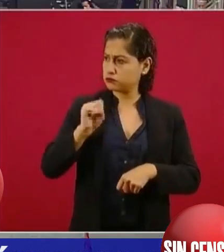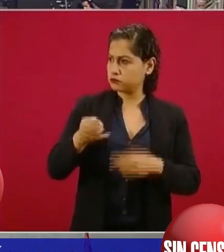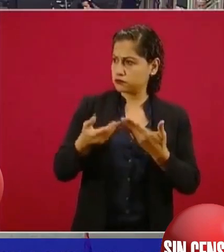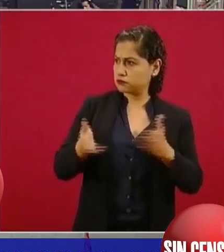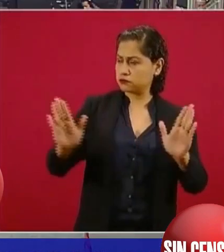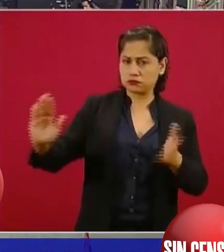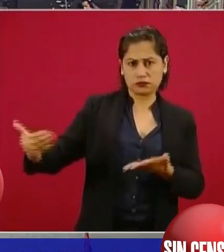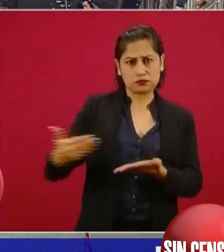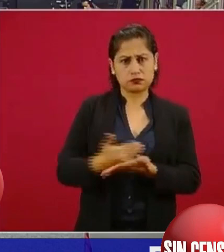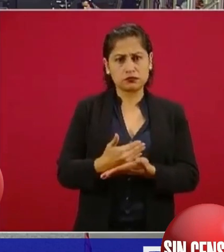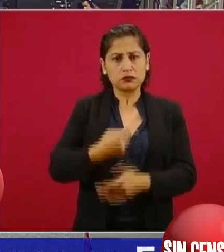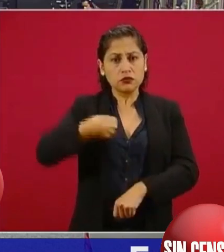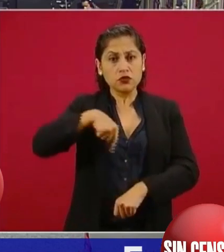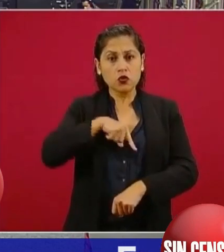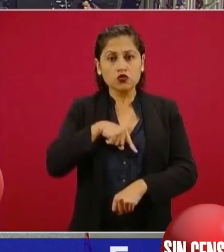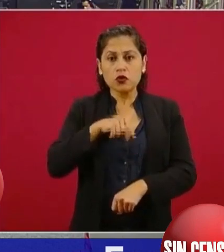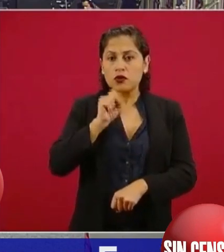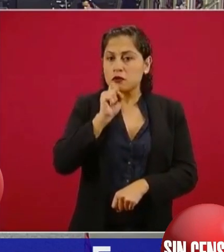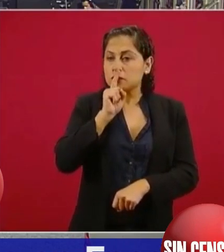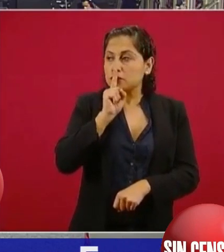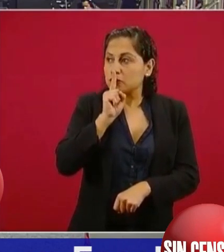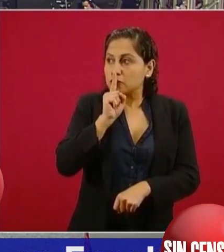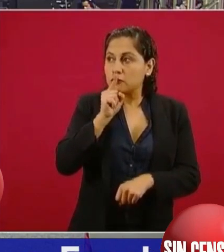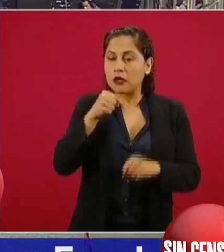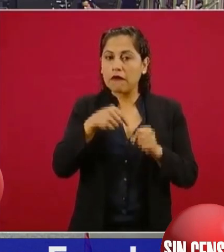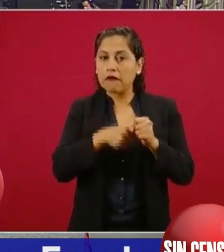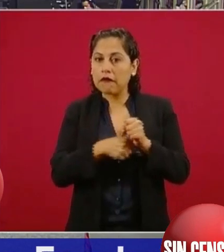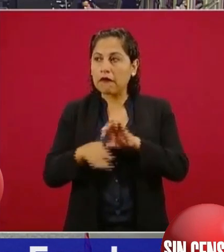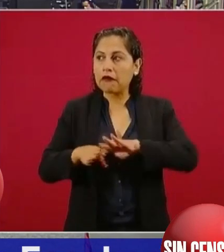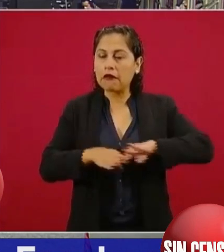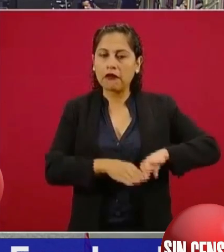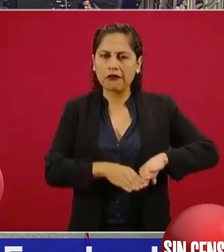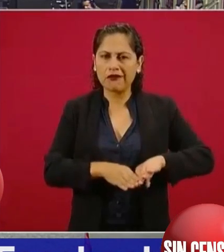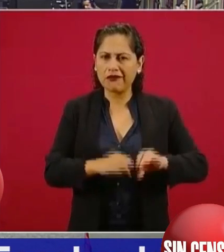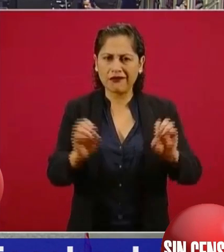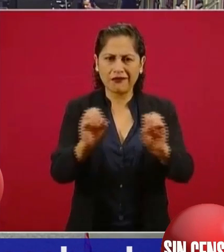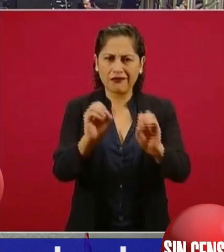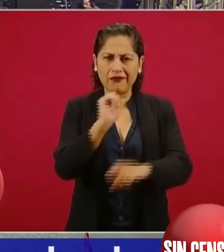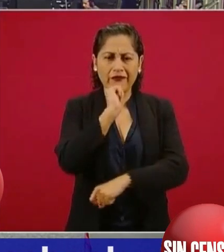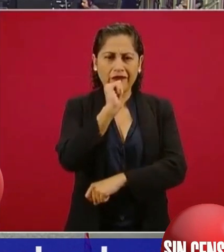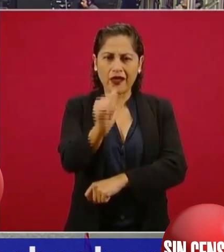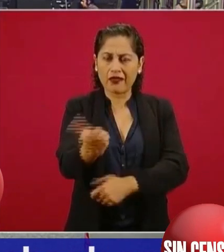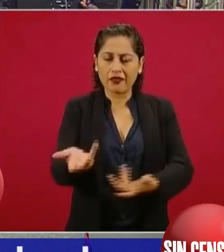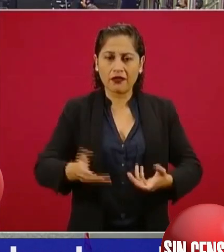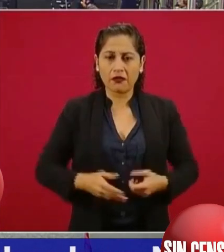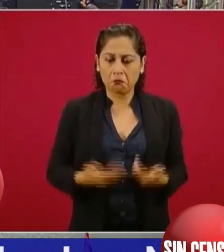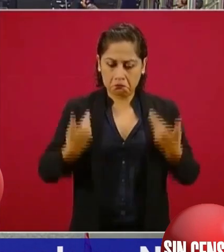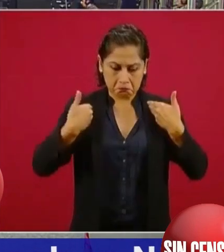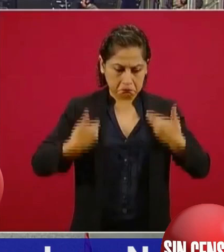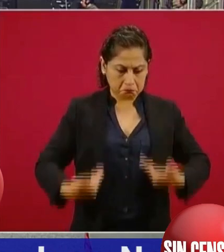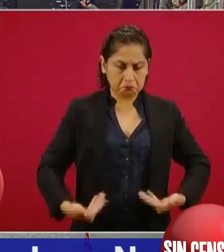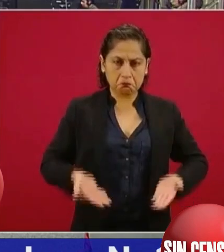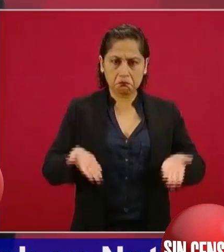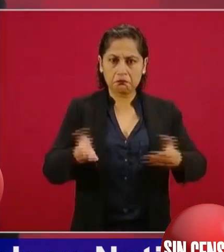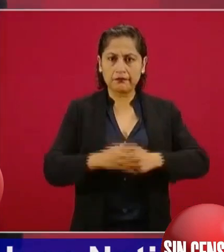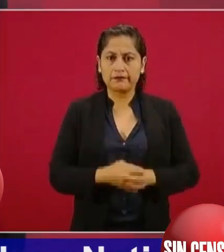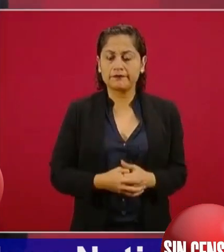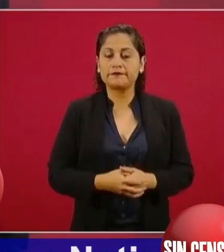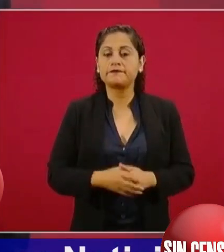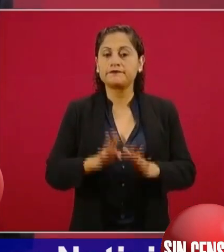no tenemos nada que ocultar. Los detalles sobre cómo